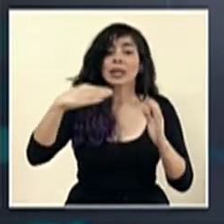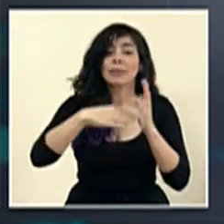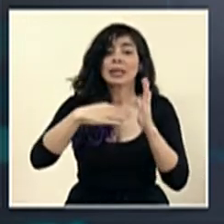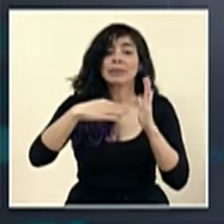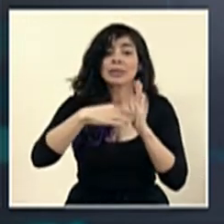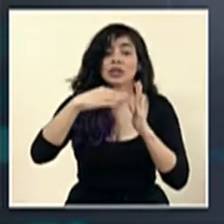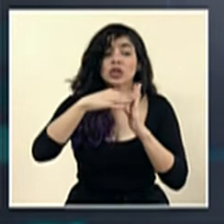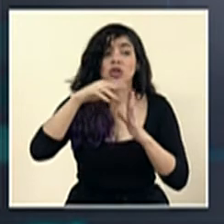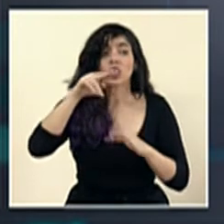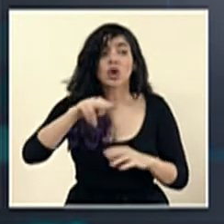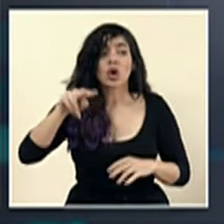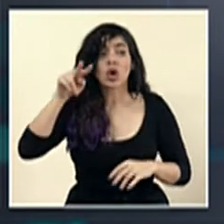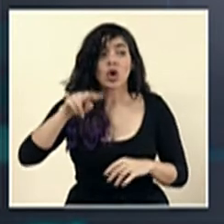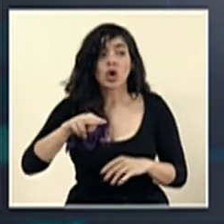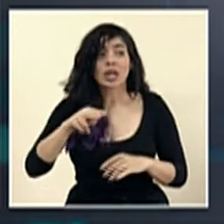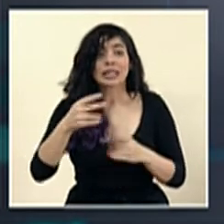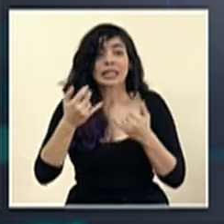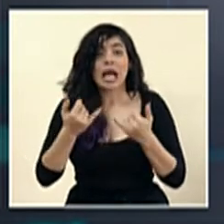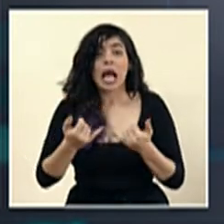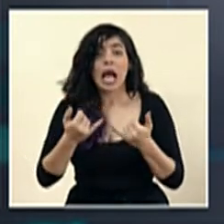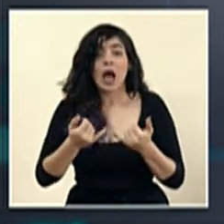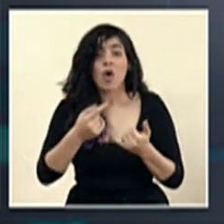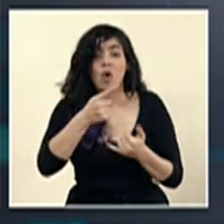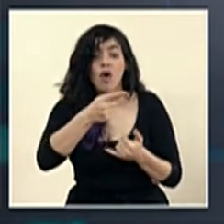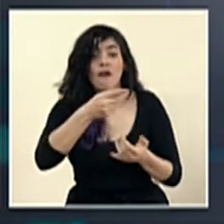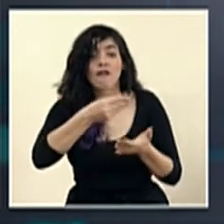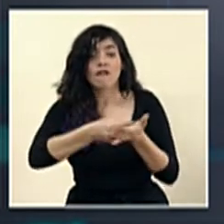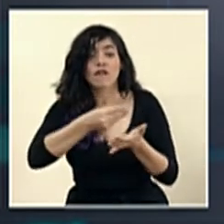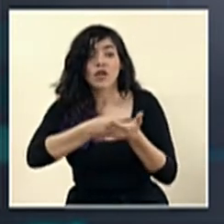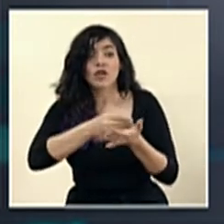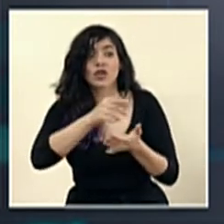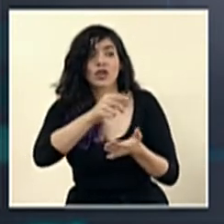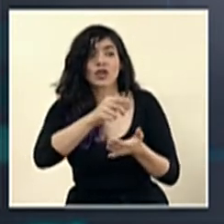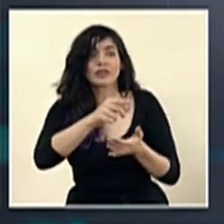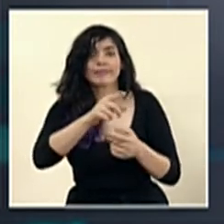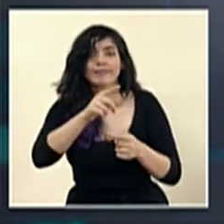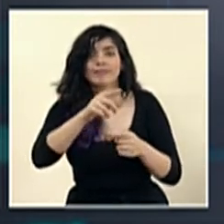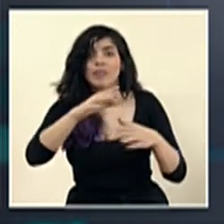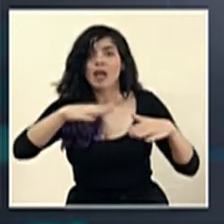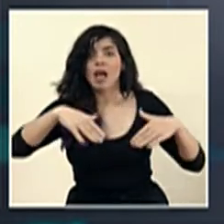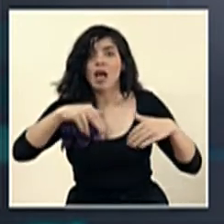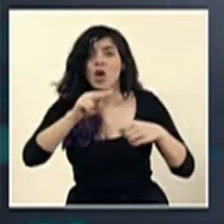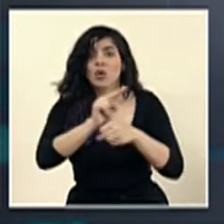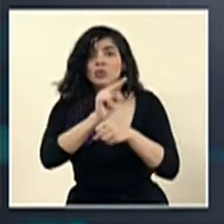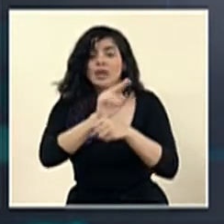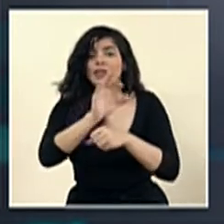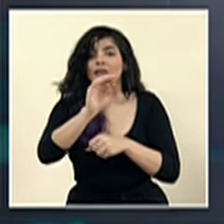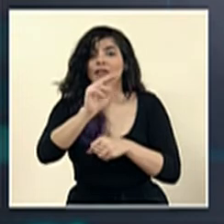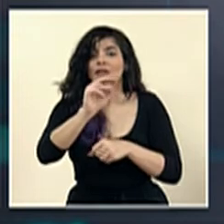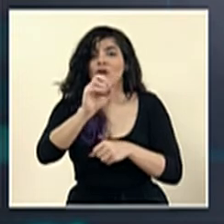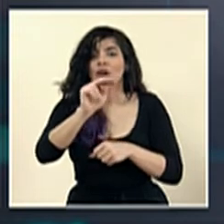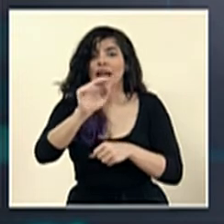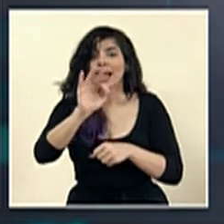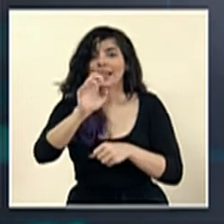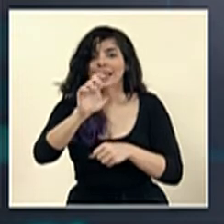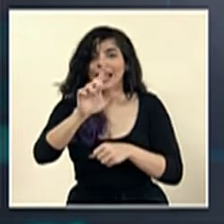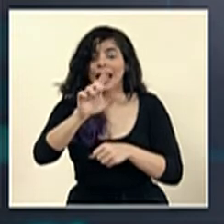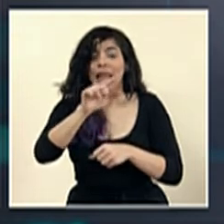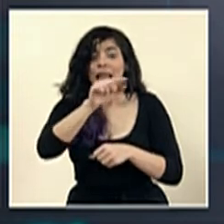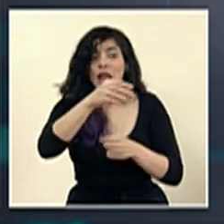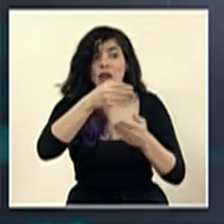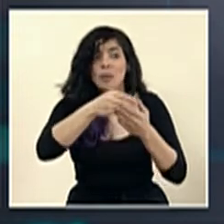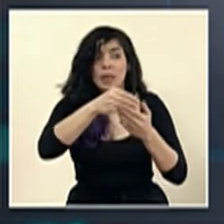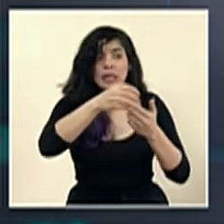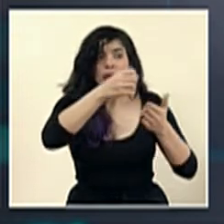de colones que se encuentran en recursos no ejecutados en Fonatel para que